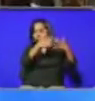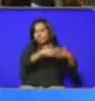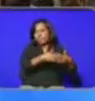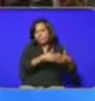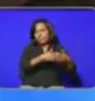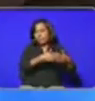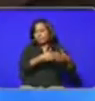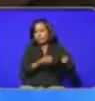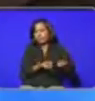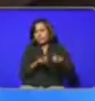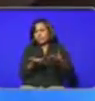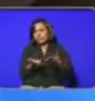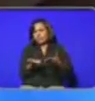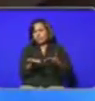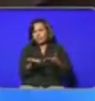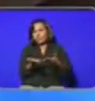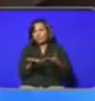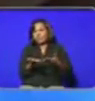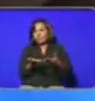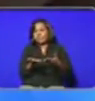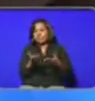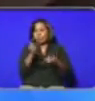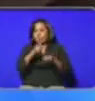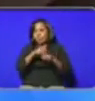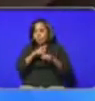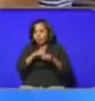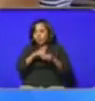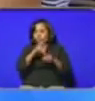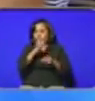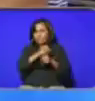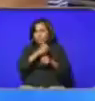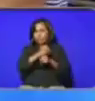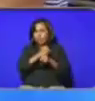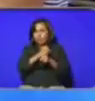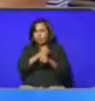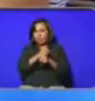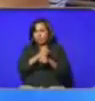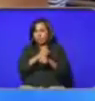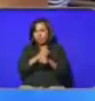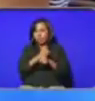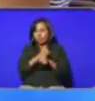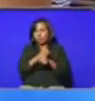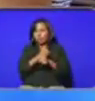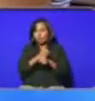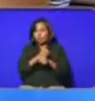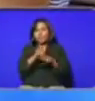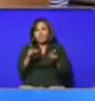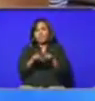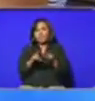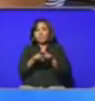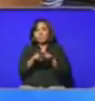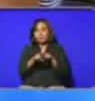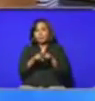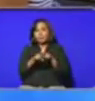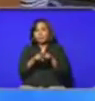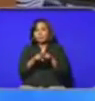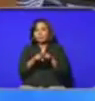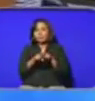rector, no solamente en el tema de docentes, sino cómo también hacemos una oferta para